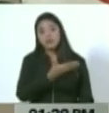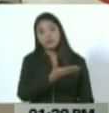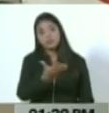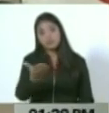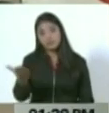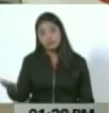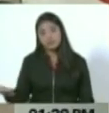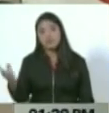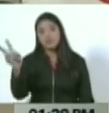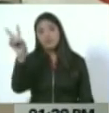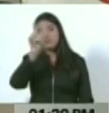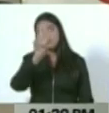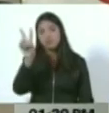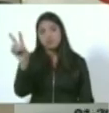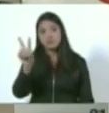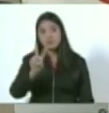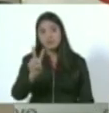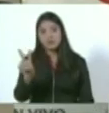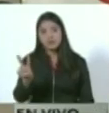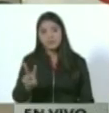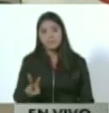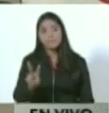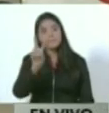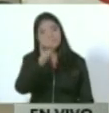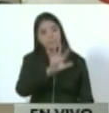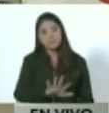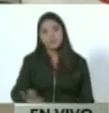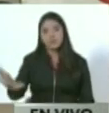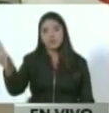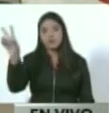la comunidad, todo el país,